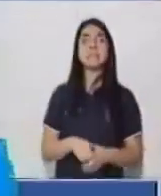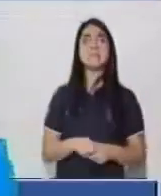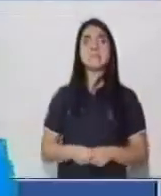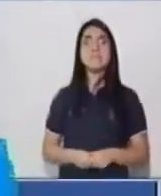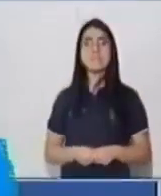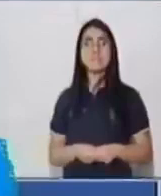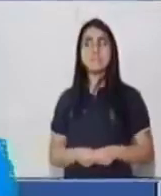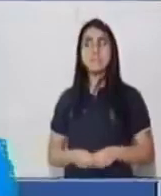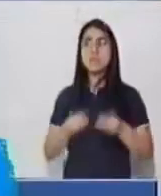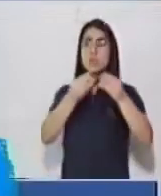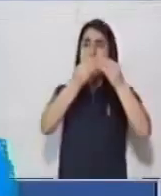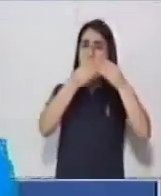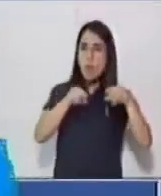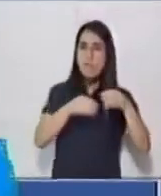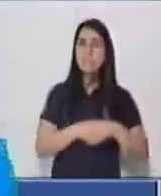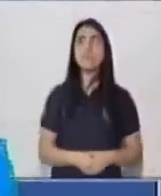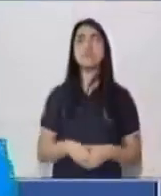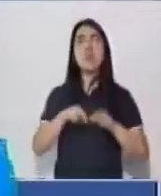8 onzas de harina